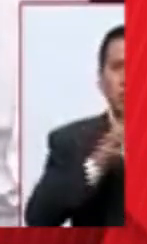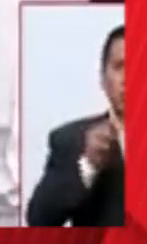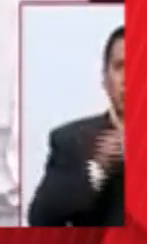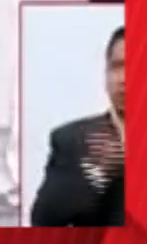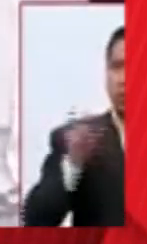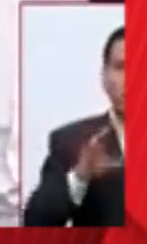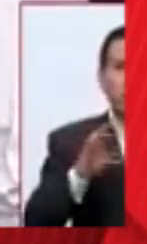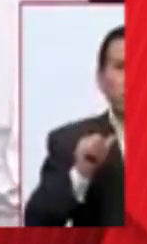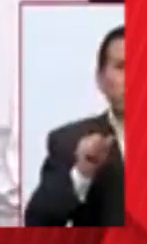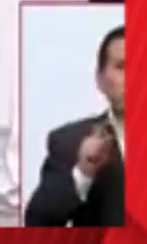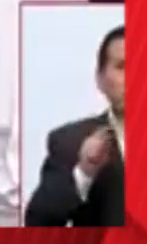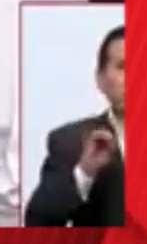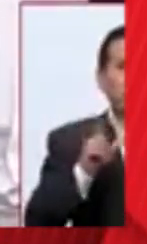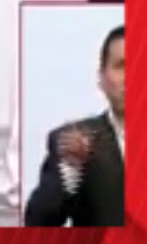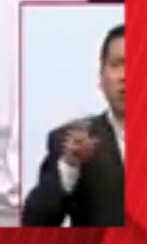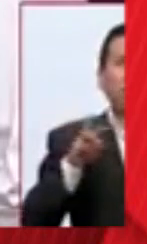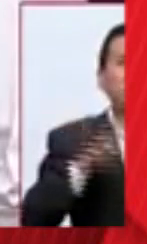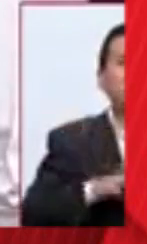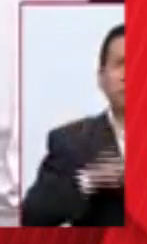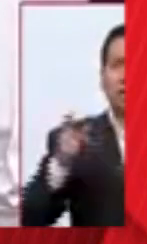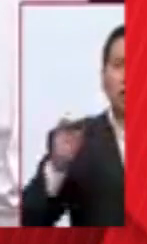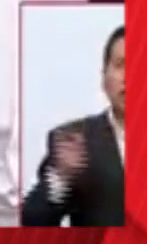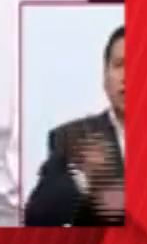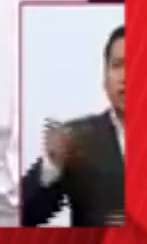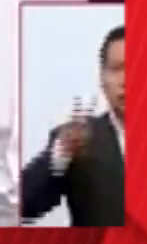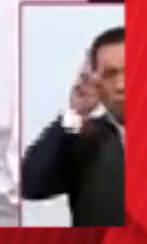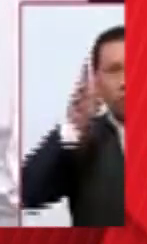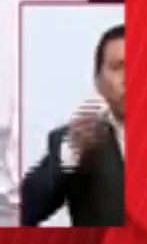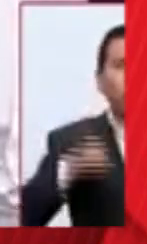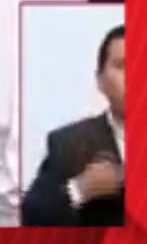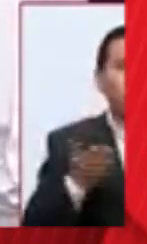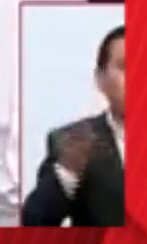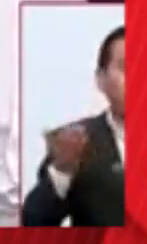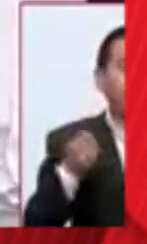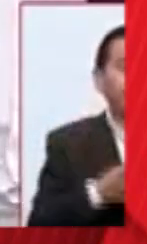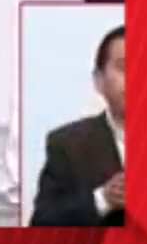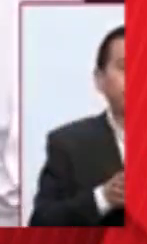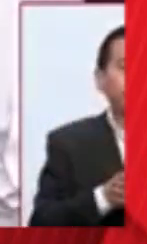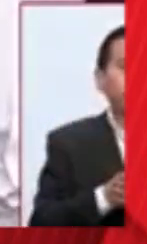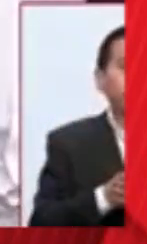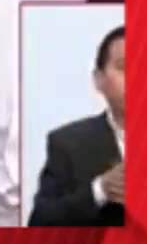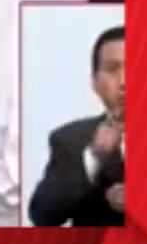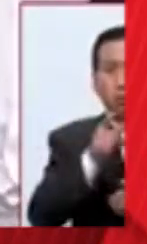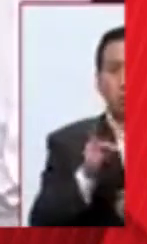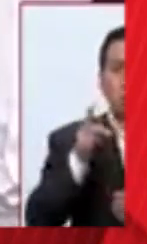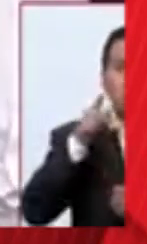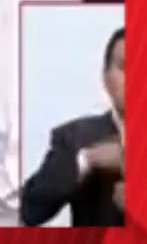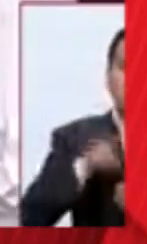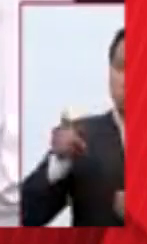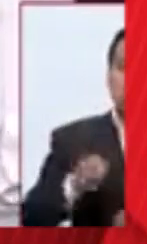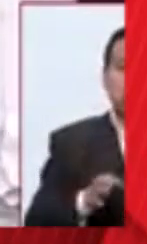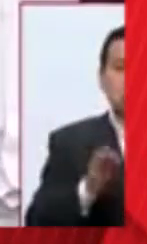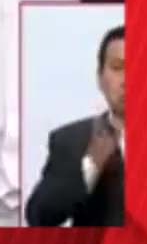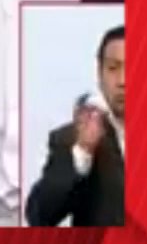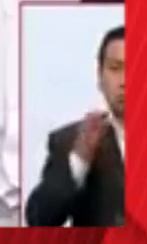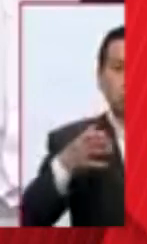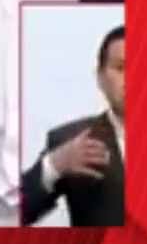él? ¿Qué significa esta victoria en el Perú? ¿Va a participar de su